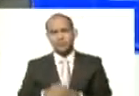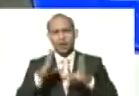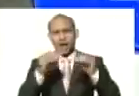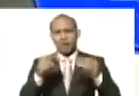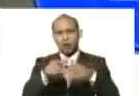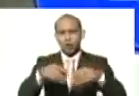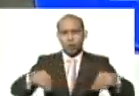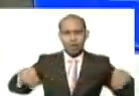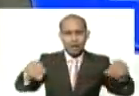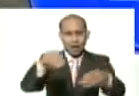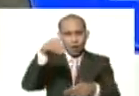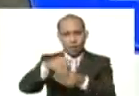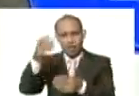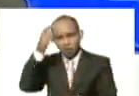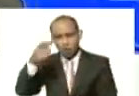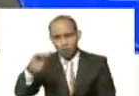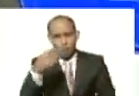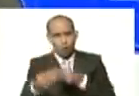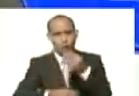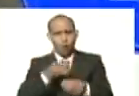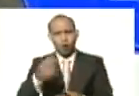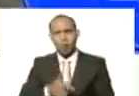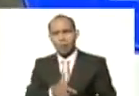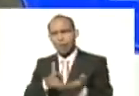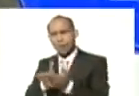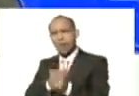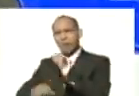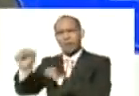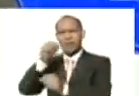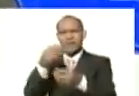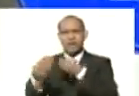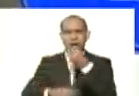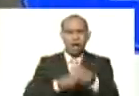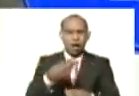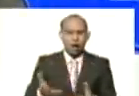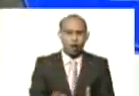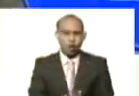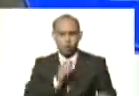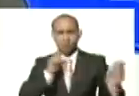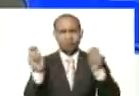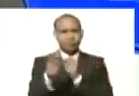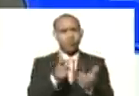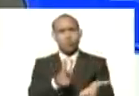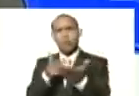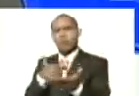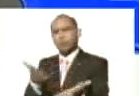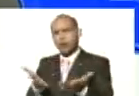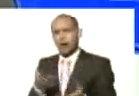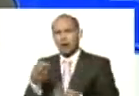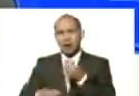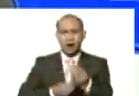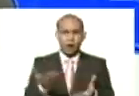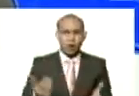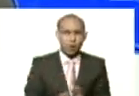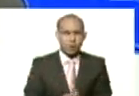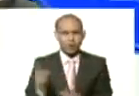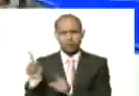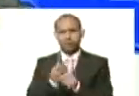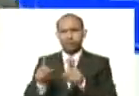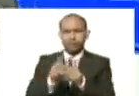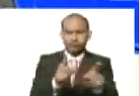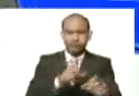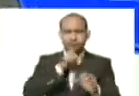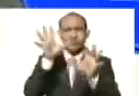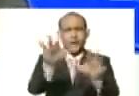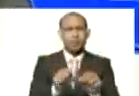en el terreno, cómo se contiene un ataque, cómo se revierte un ataque, cómo se persigue al enemigo